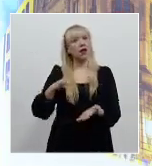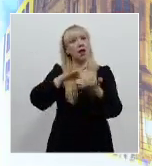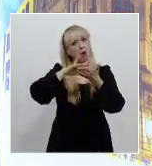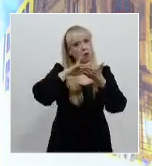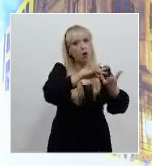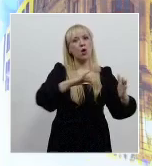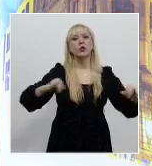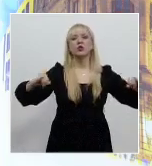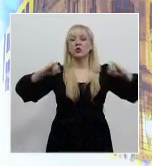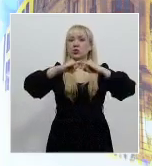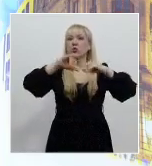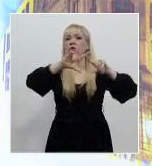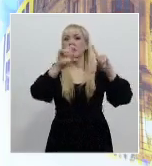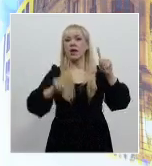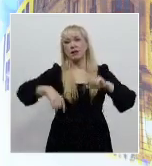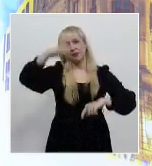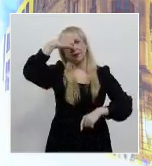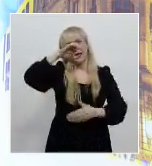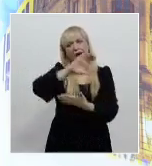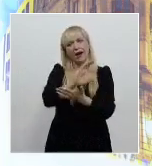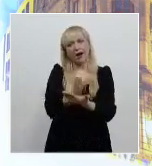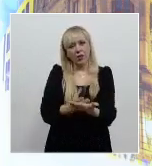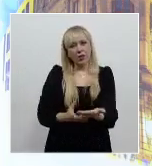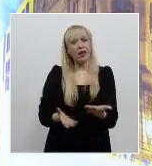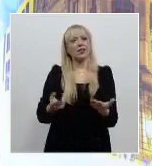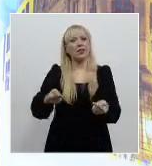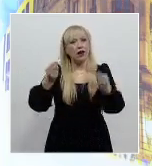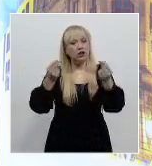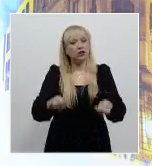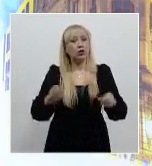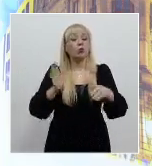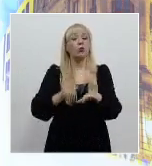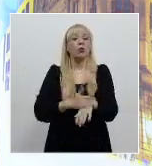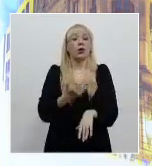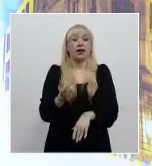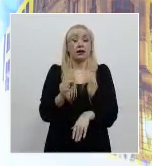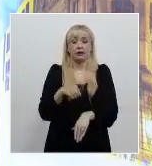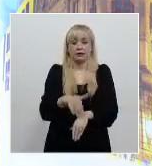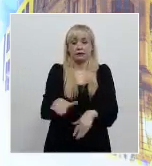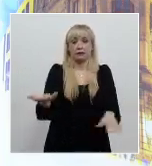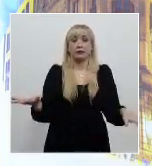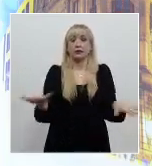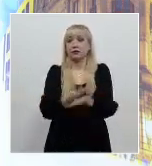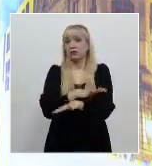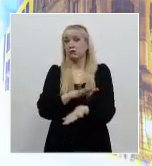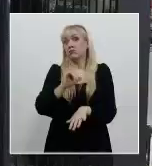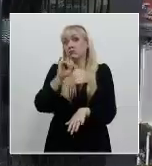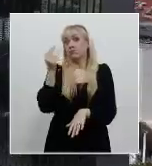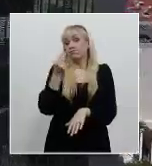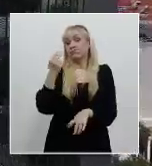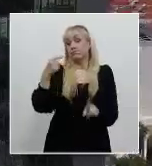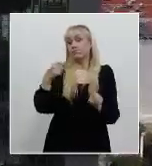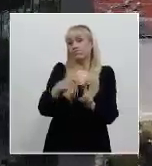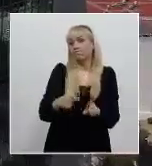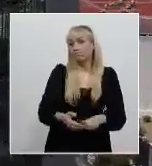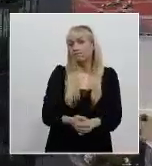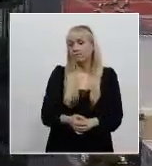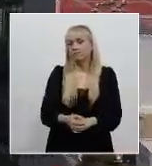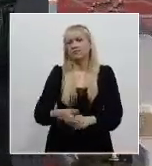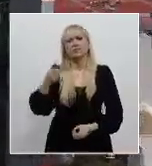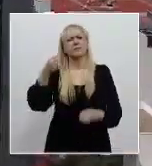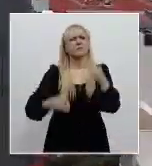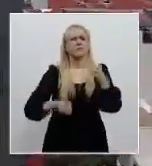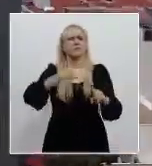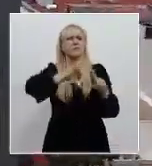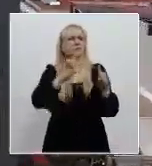Federal de Especialistas en Concursos Mercantiles ante una eventual reforma en la materia. El Poder